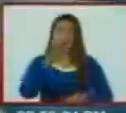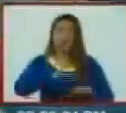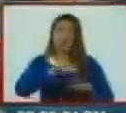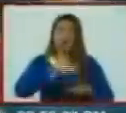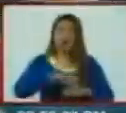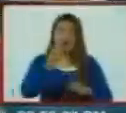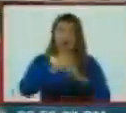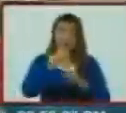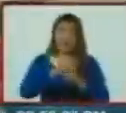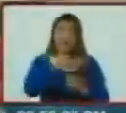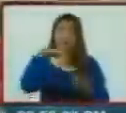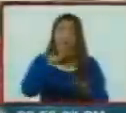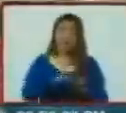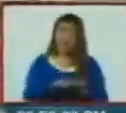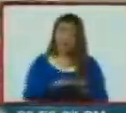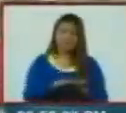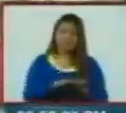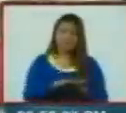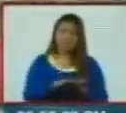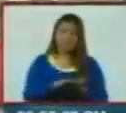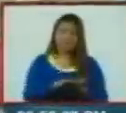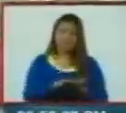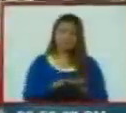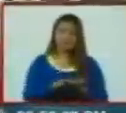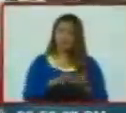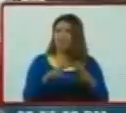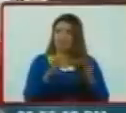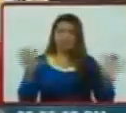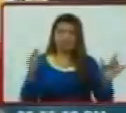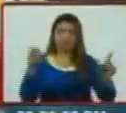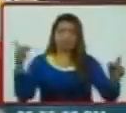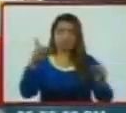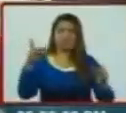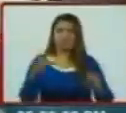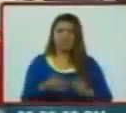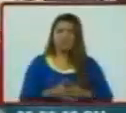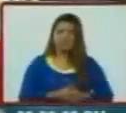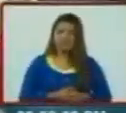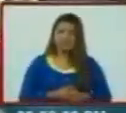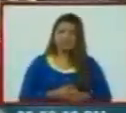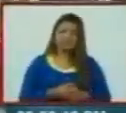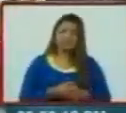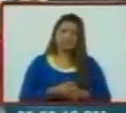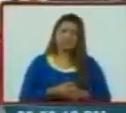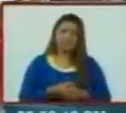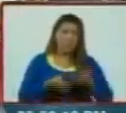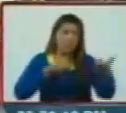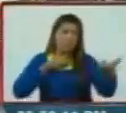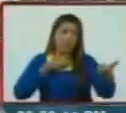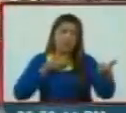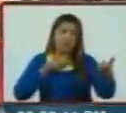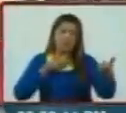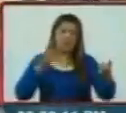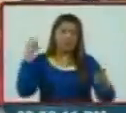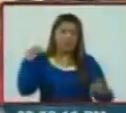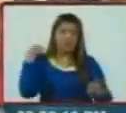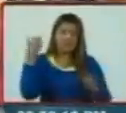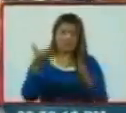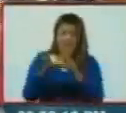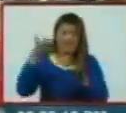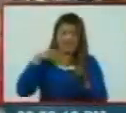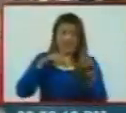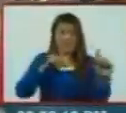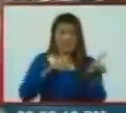funcionario fallecido fue víctima de una emboscada. Prácticamente fue un disparo a traición por la espalda, en